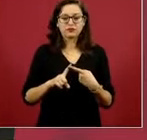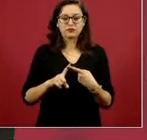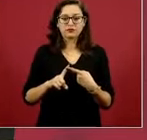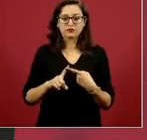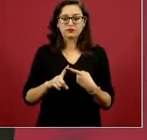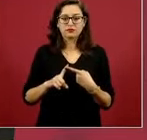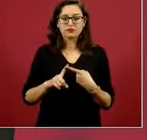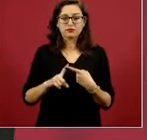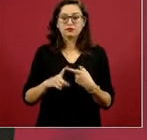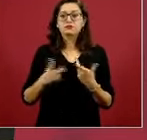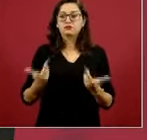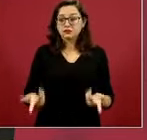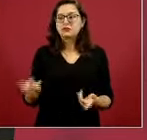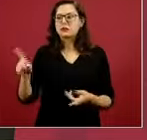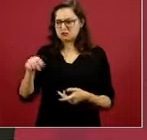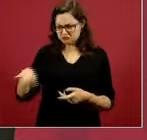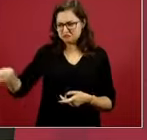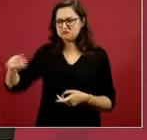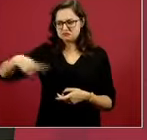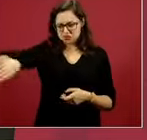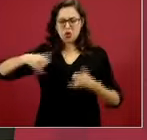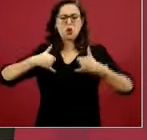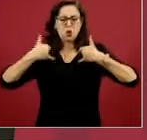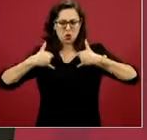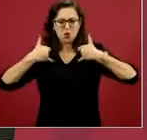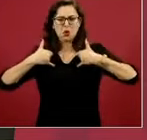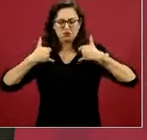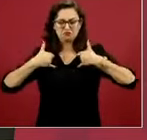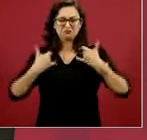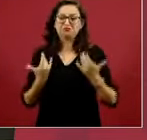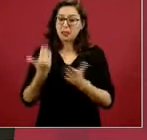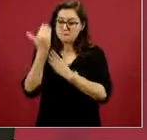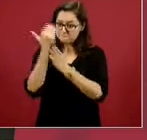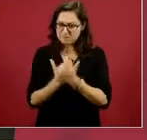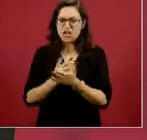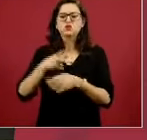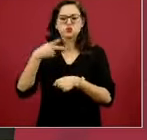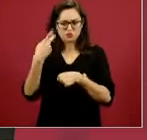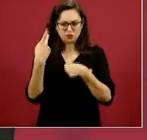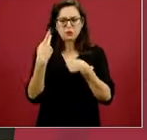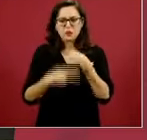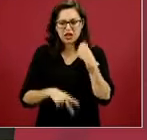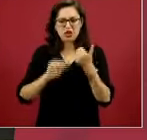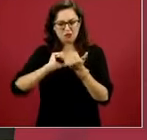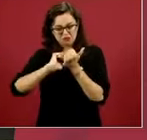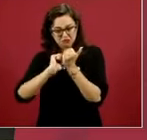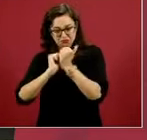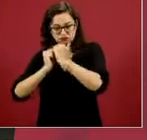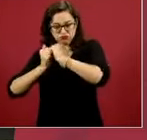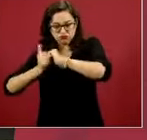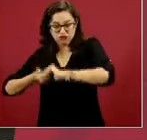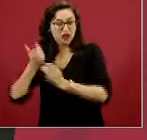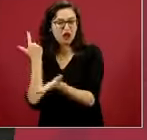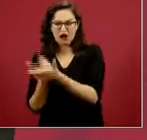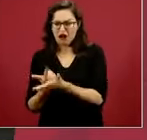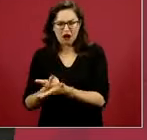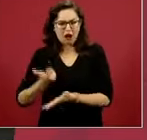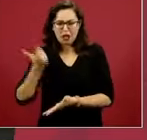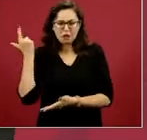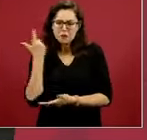en poblaciones de menor riesgo, digo, en efecto, los jóvenes tienen menos riesgo de complicarse por